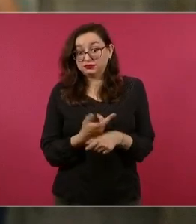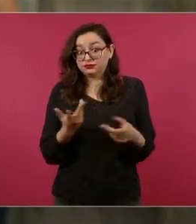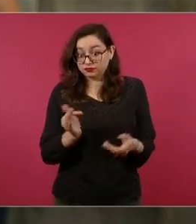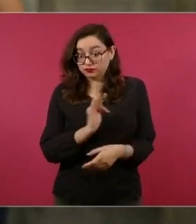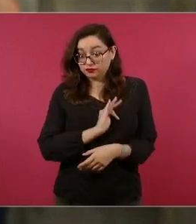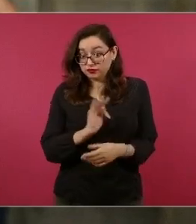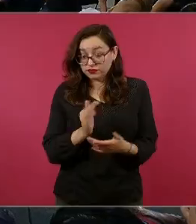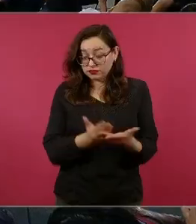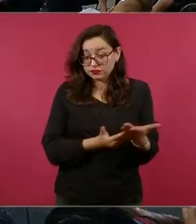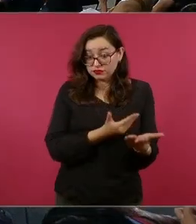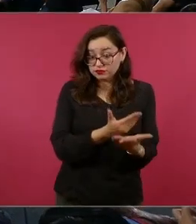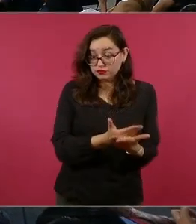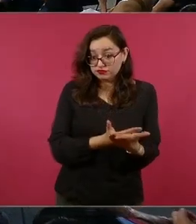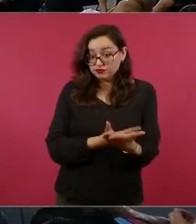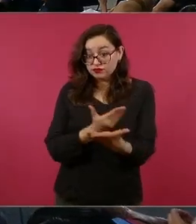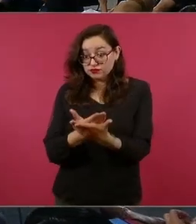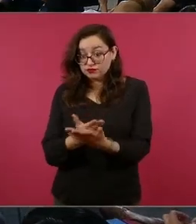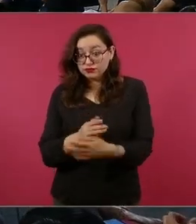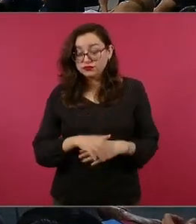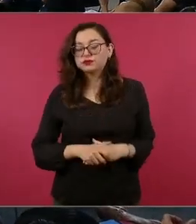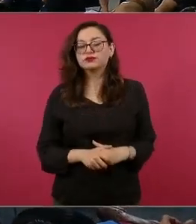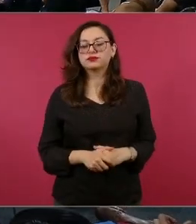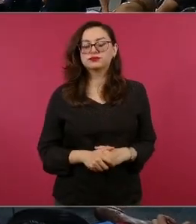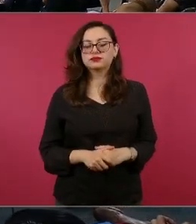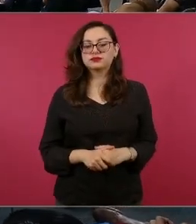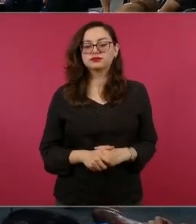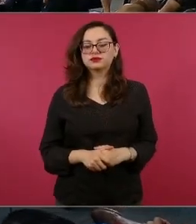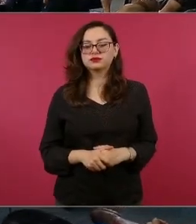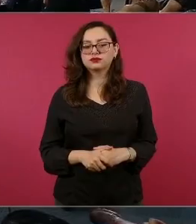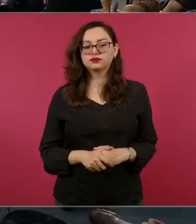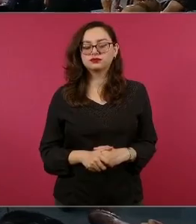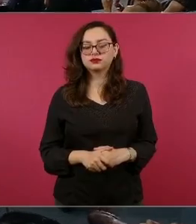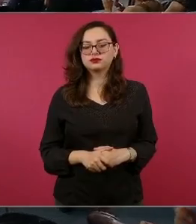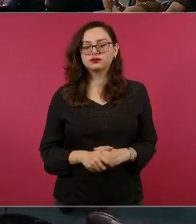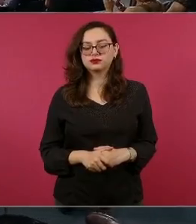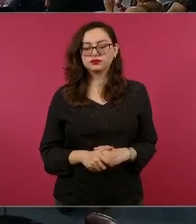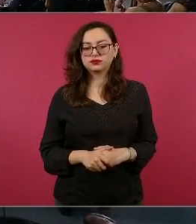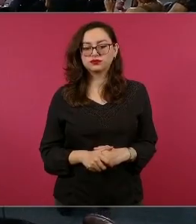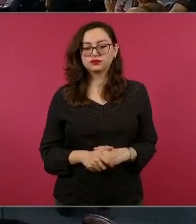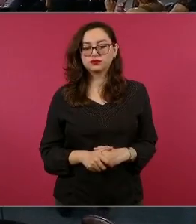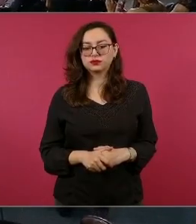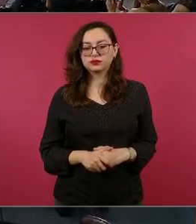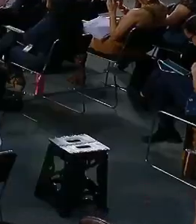y con la ley indígena? Bueno, en el caso, para empezar,